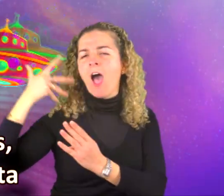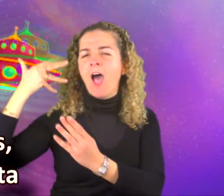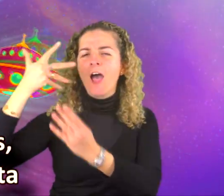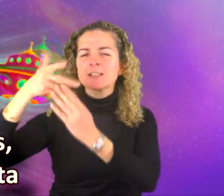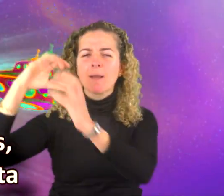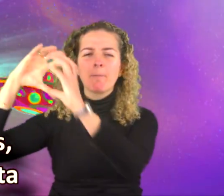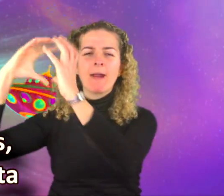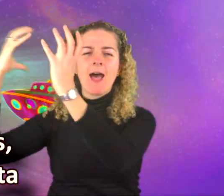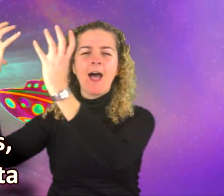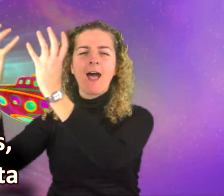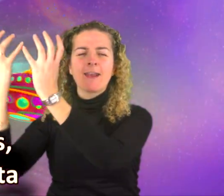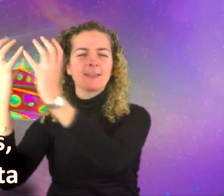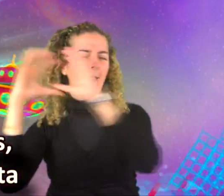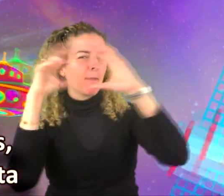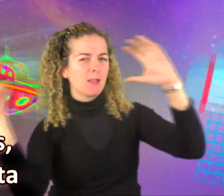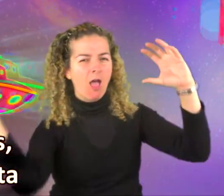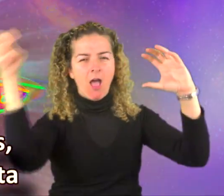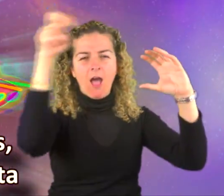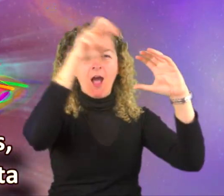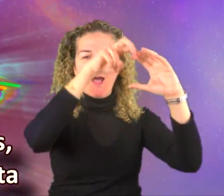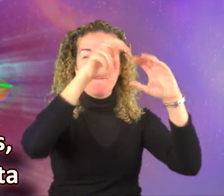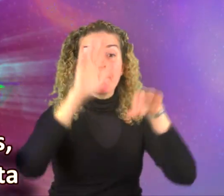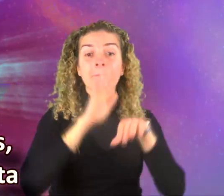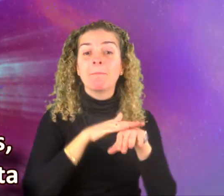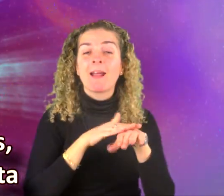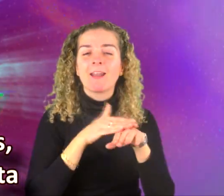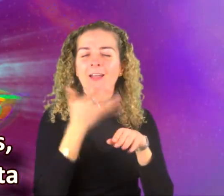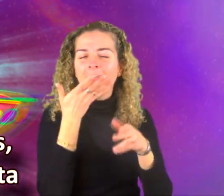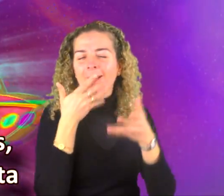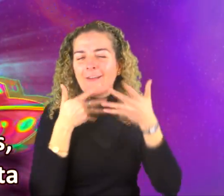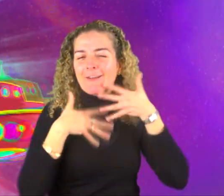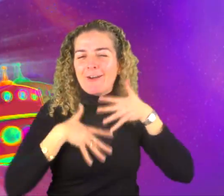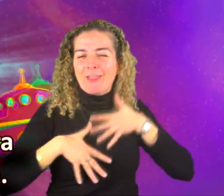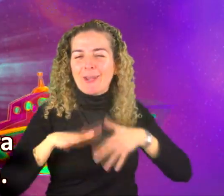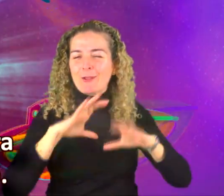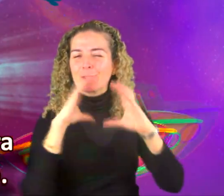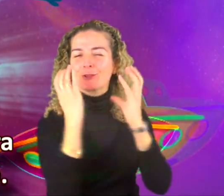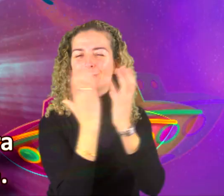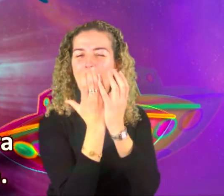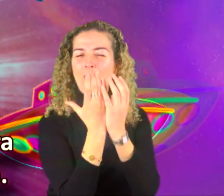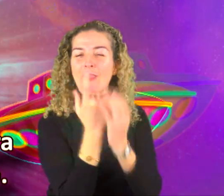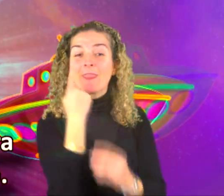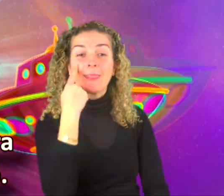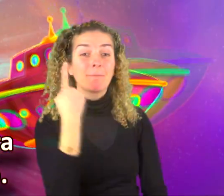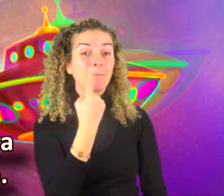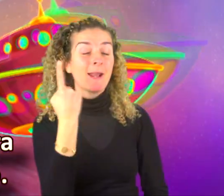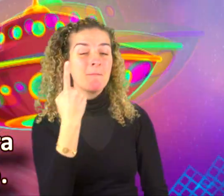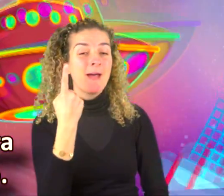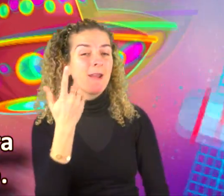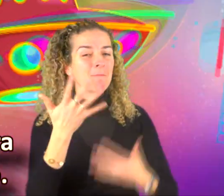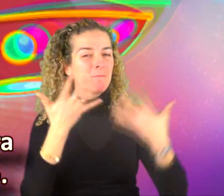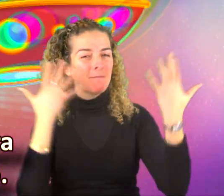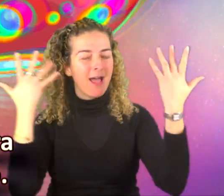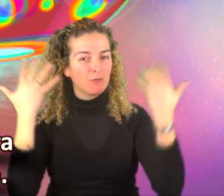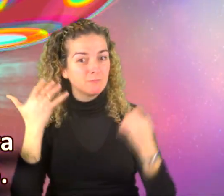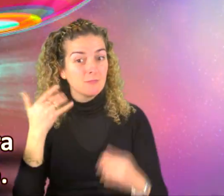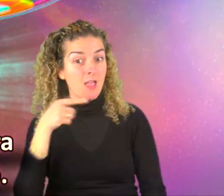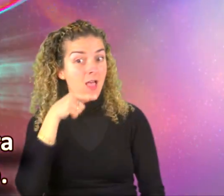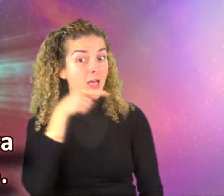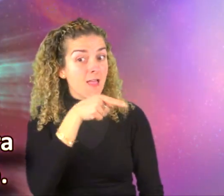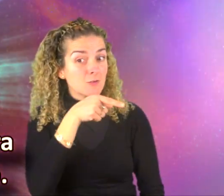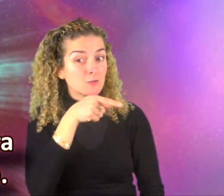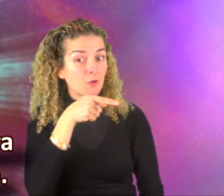Al igual que aquellos forasteros, yo decidí viajar hasta ese planeta para conocerlo todo de primera mano.